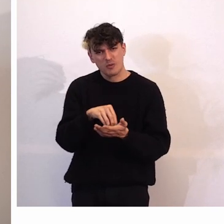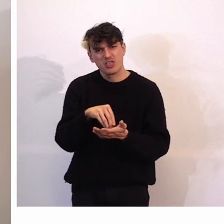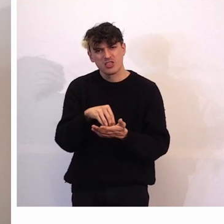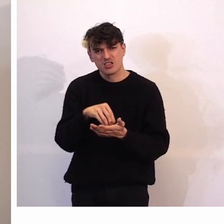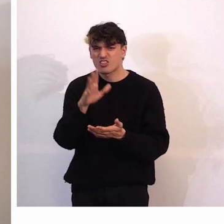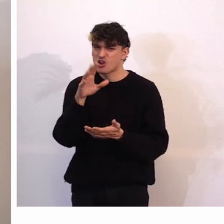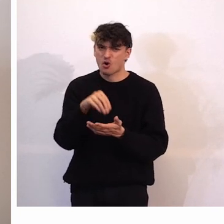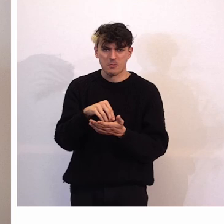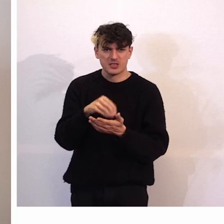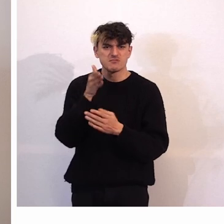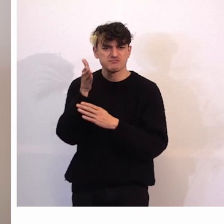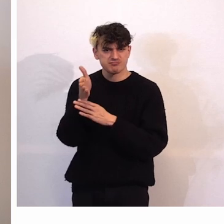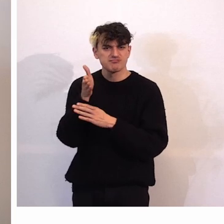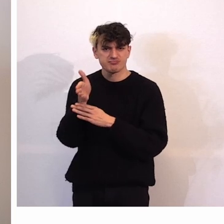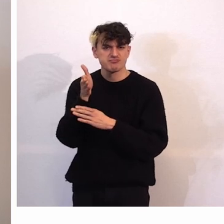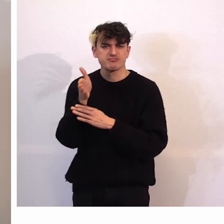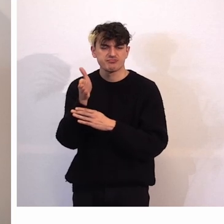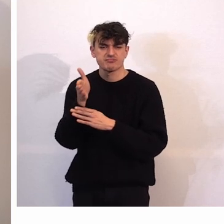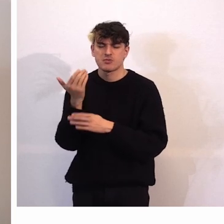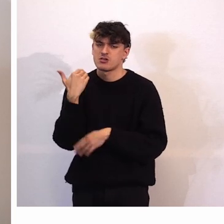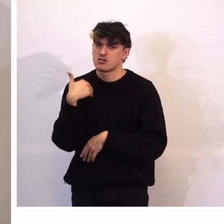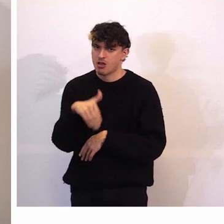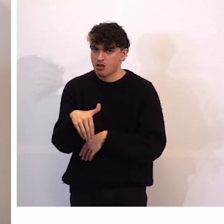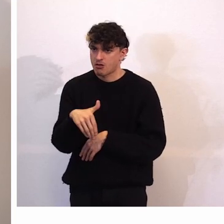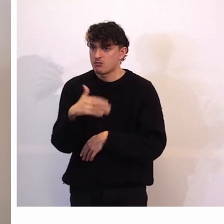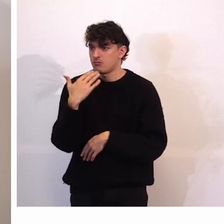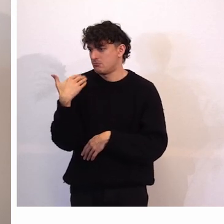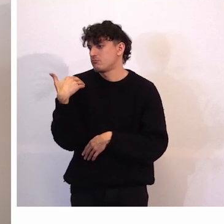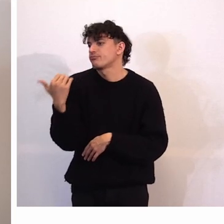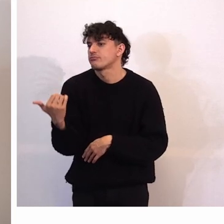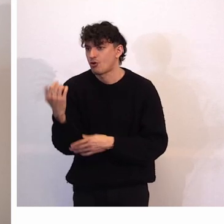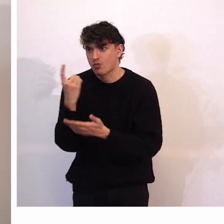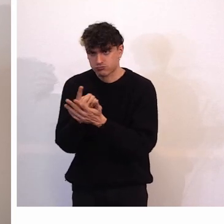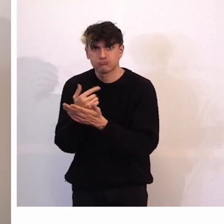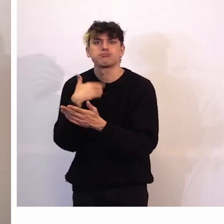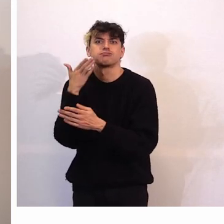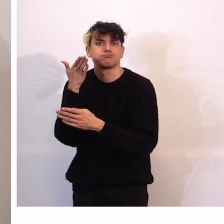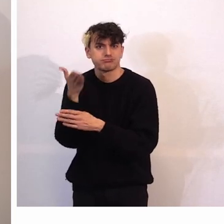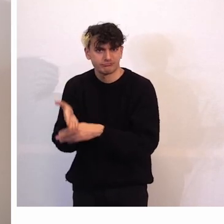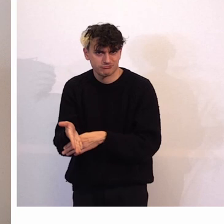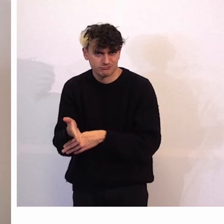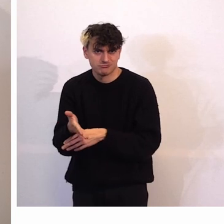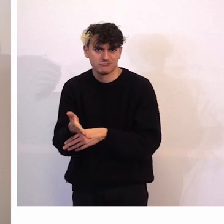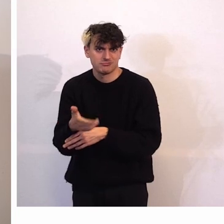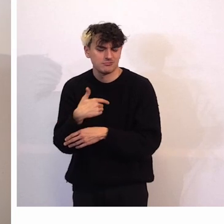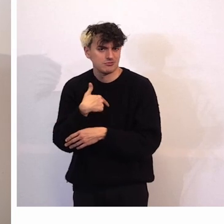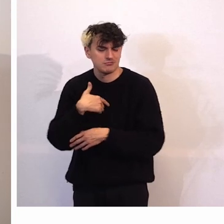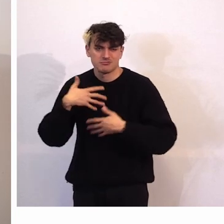cuatro o cinco veces, y si tengo que ir 7 u 8 también voy a ir, o sea que encantado de la